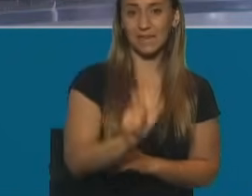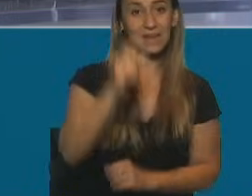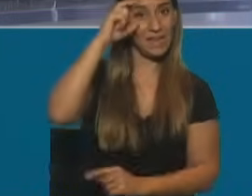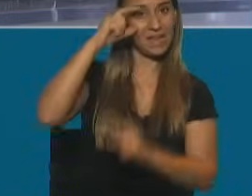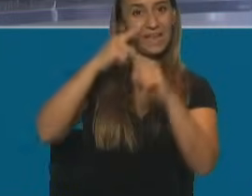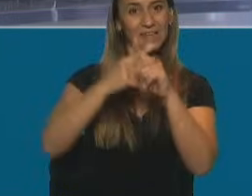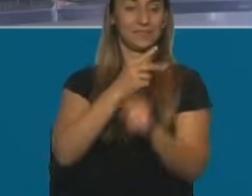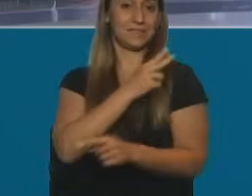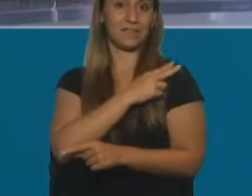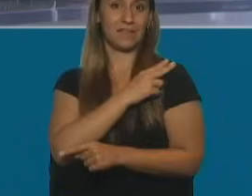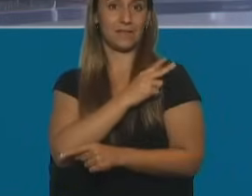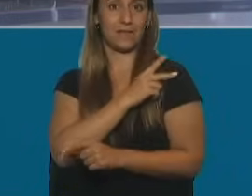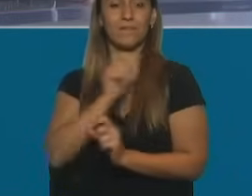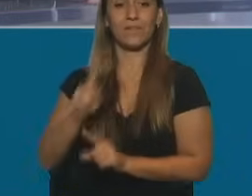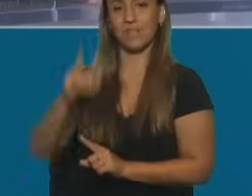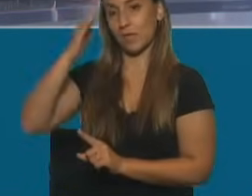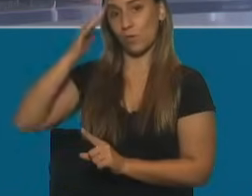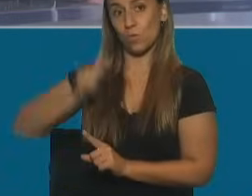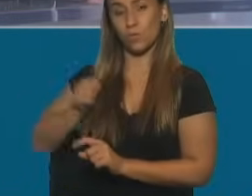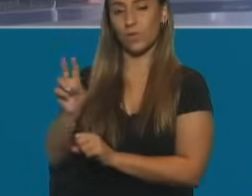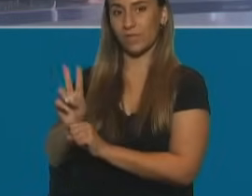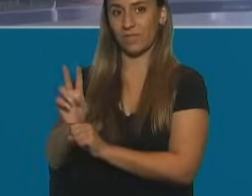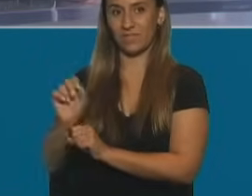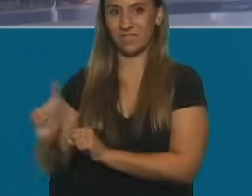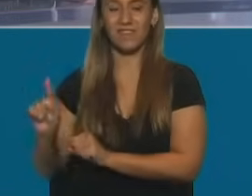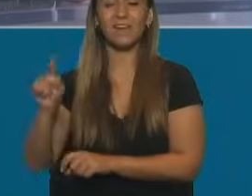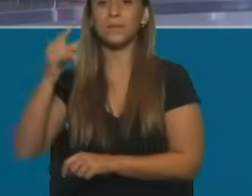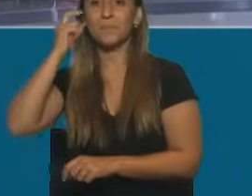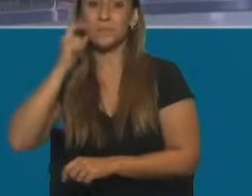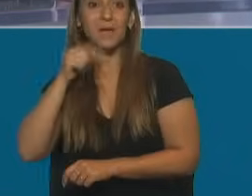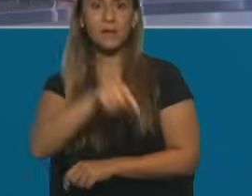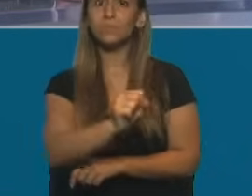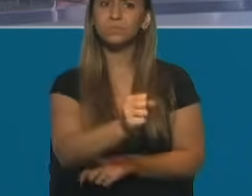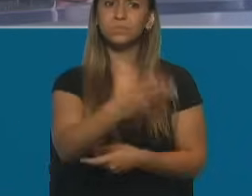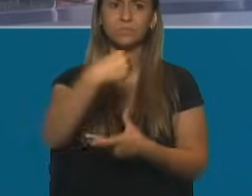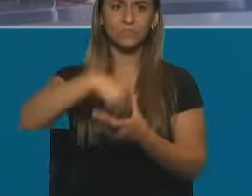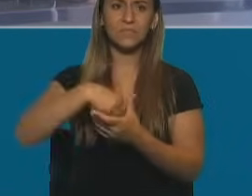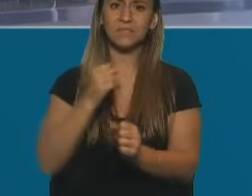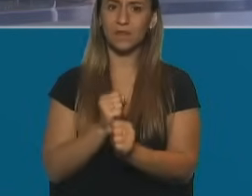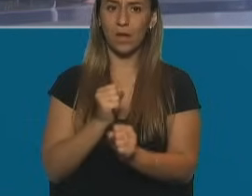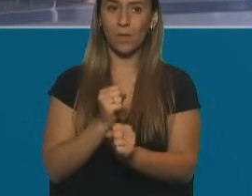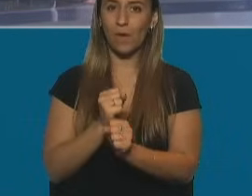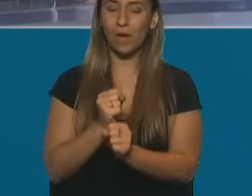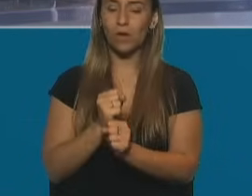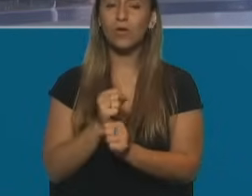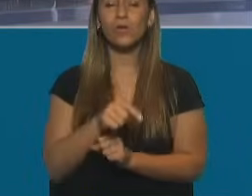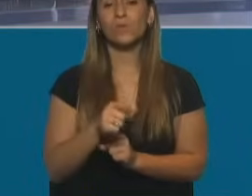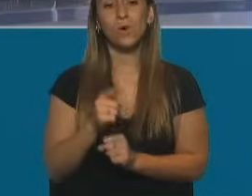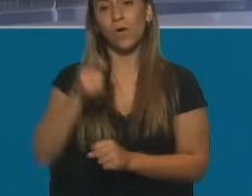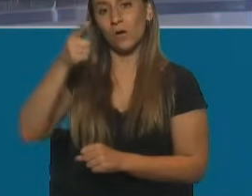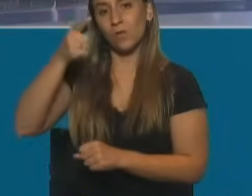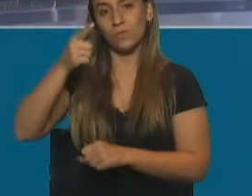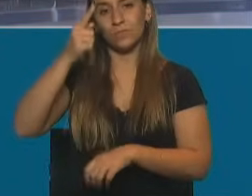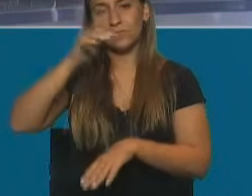de la custodia presidencial de Carlos Menem. Trabajaba también históricamente en la custodia presidencial. No le